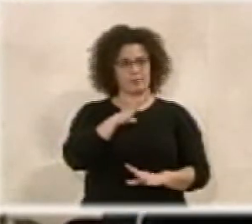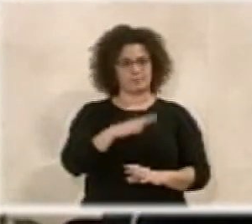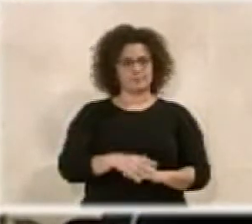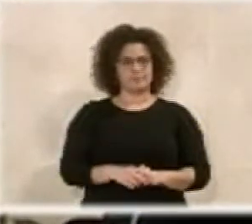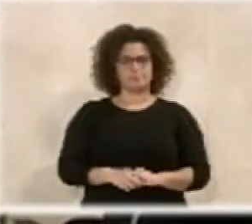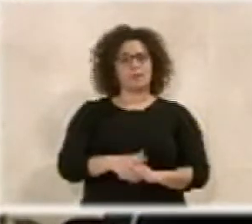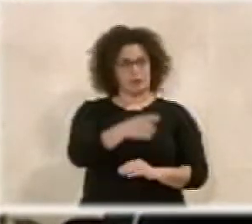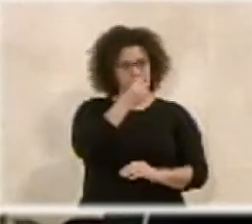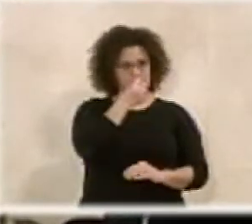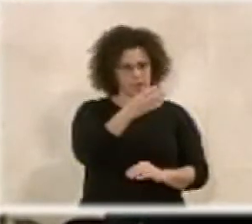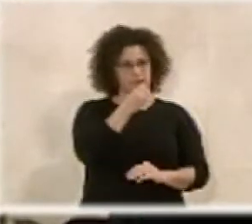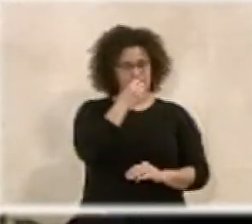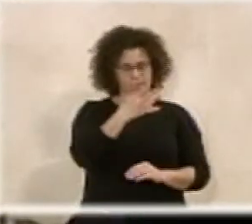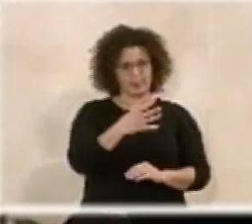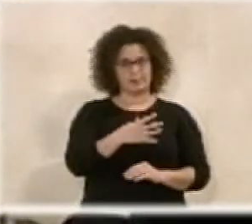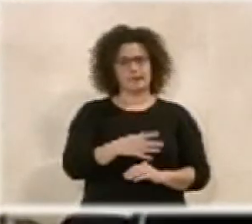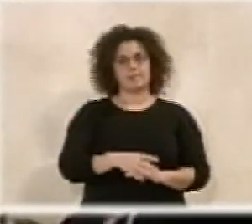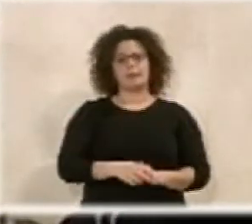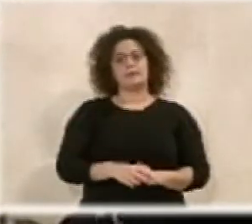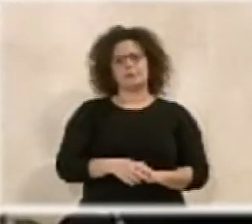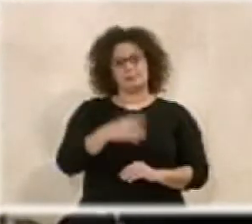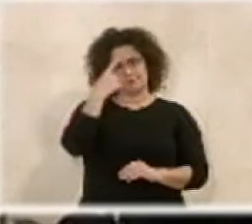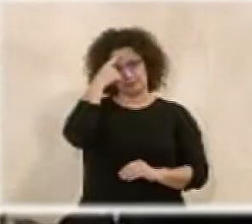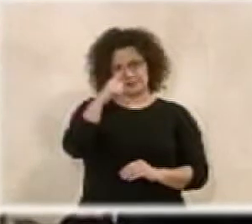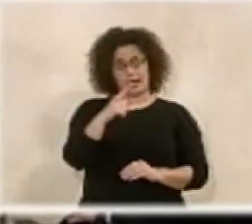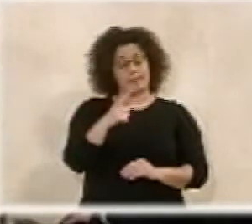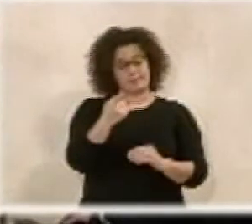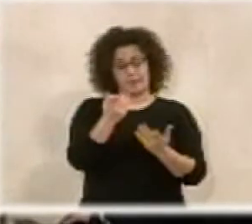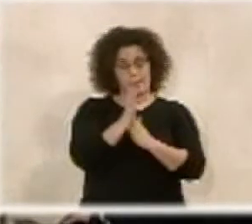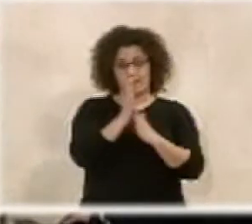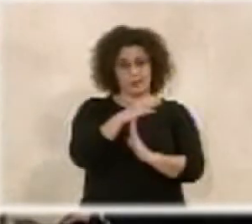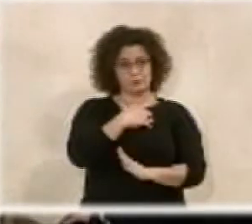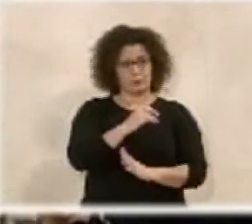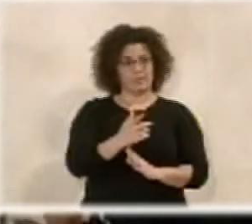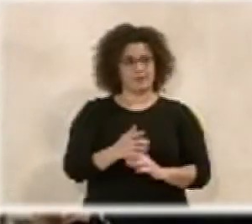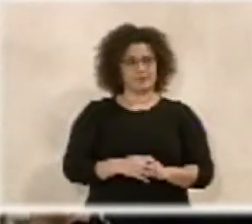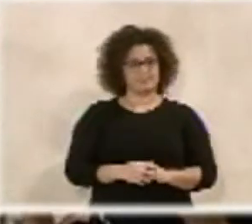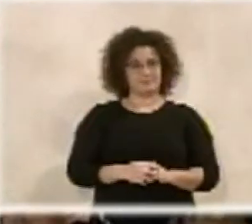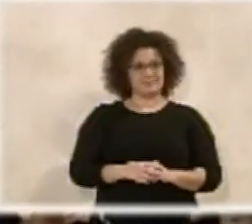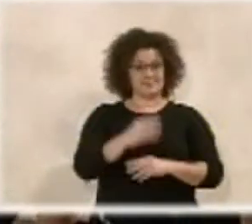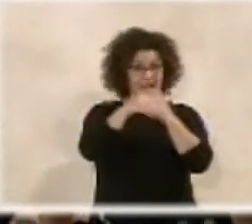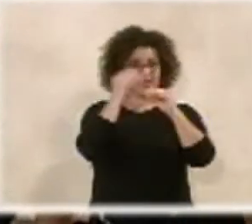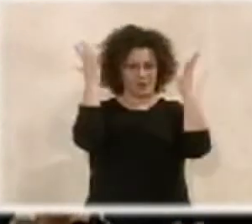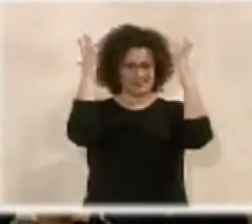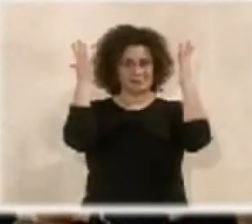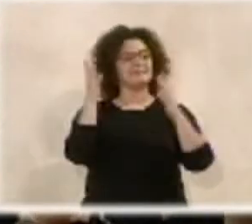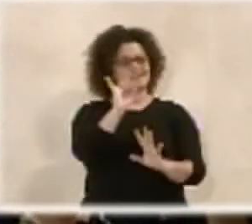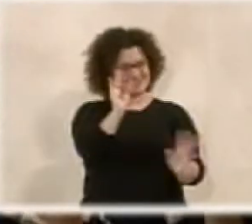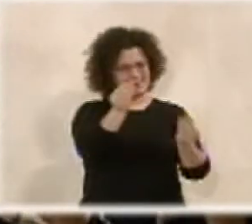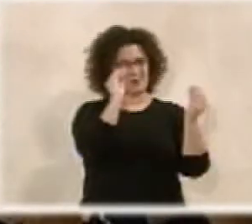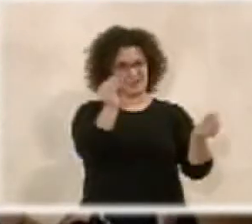Por favor. Ha estado muy bien, pero sabéis que os tengo que decir que no se puede aplaudir en el pleno. Hay